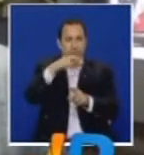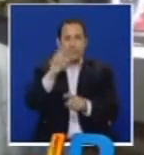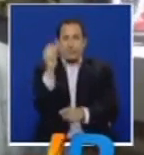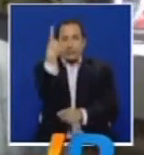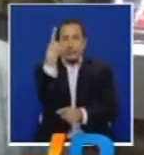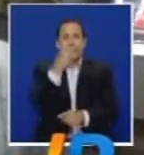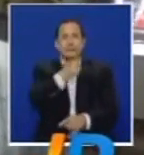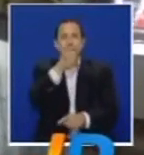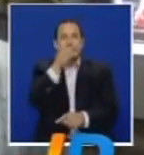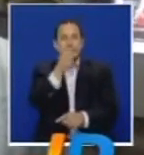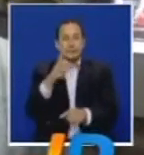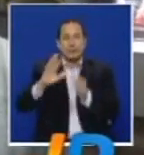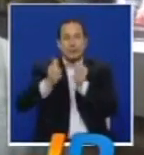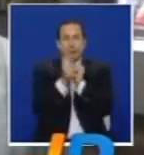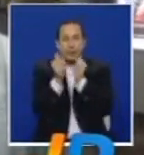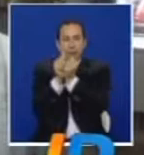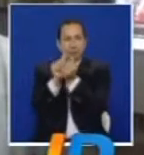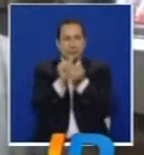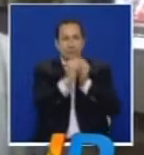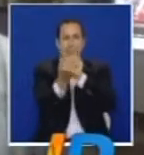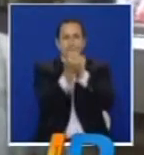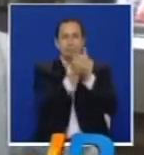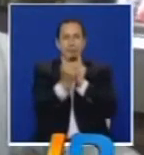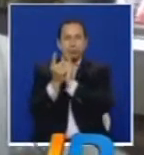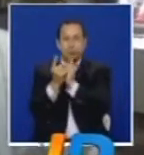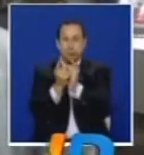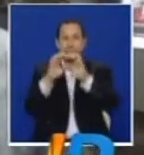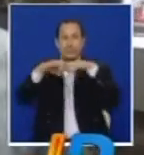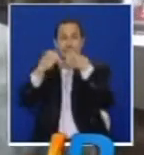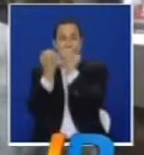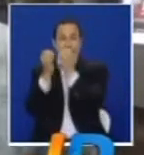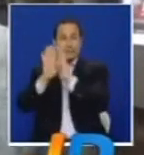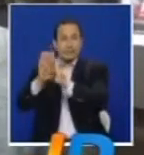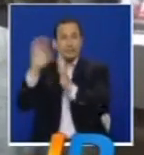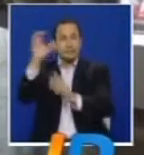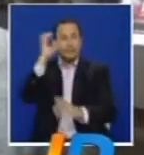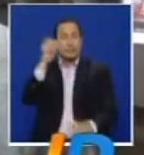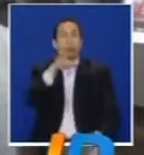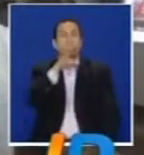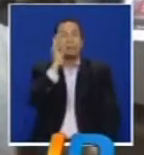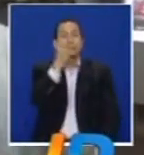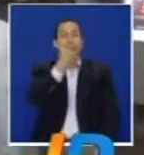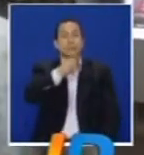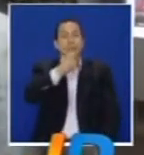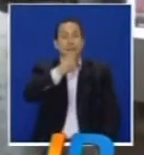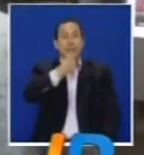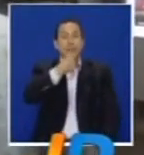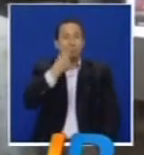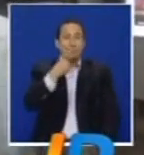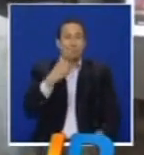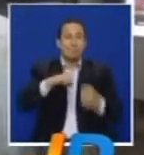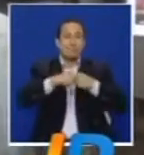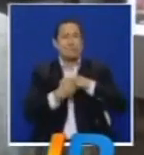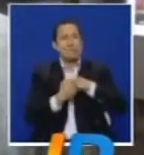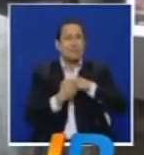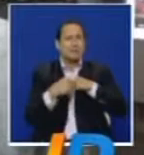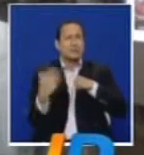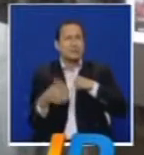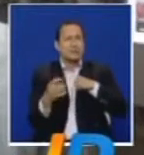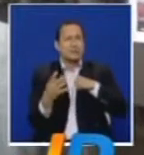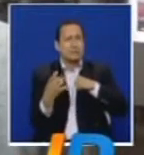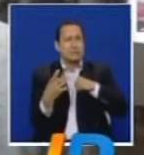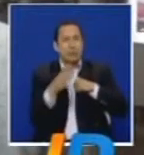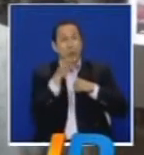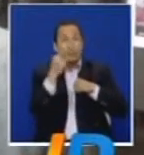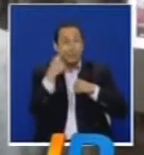en acompañar el inicio de trabajos de la Selección Colombiana de Fútbol. Ah, marcó Radamel Falcao García y se lesionó. Igual Jackson Martínez. ¿Qué pasó